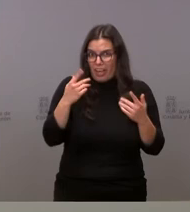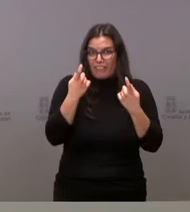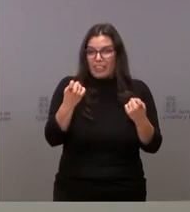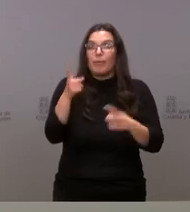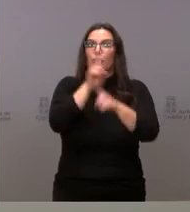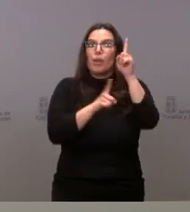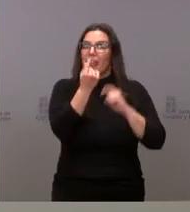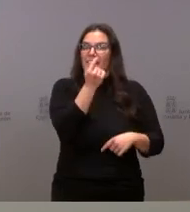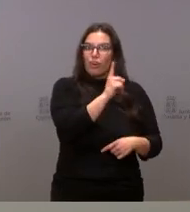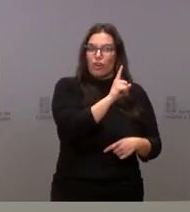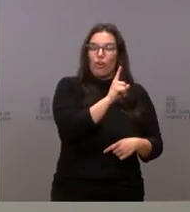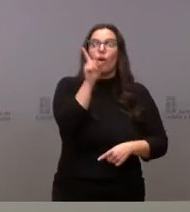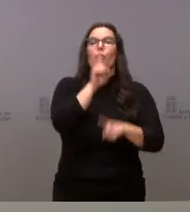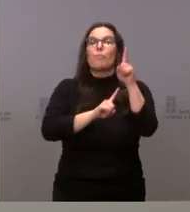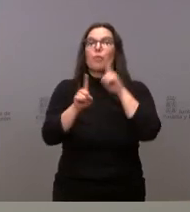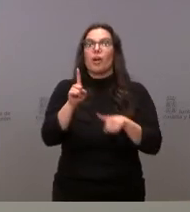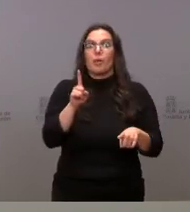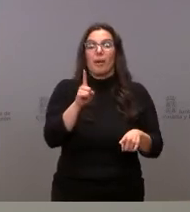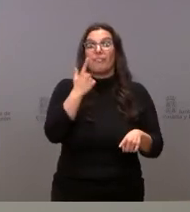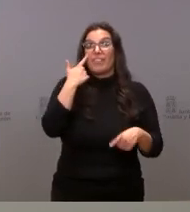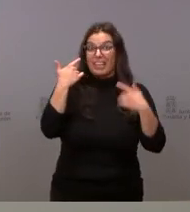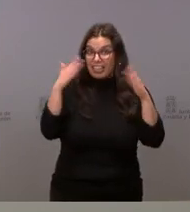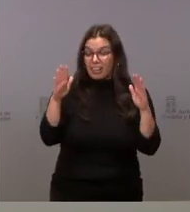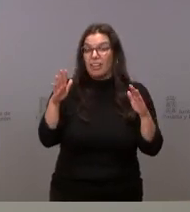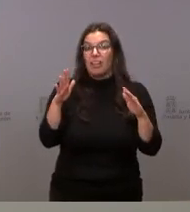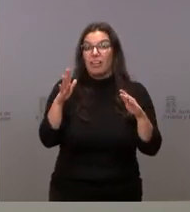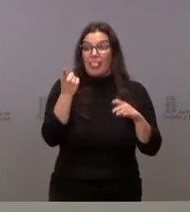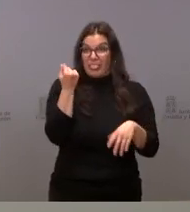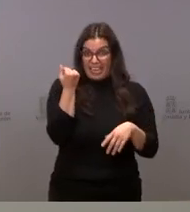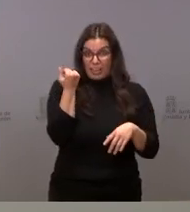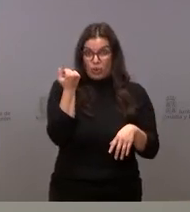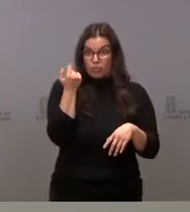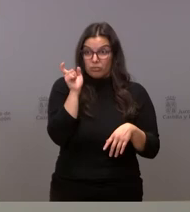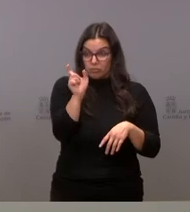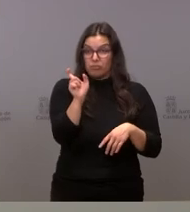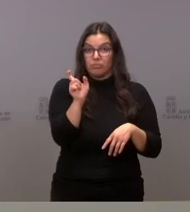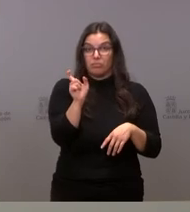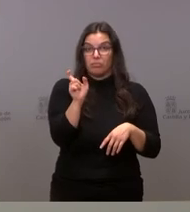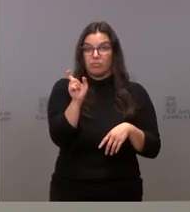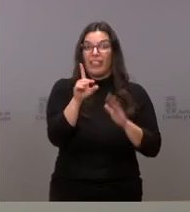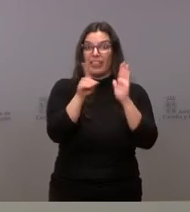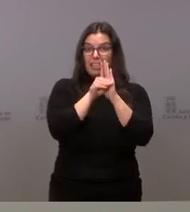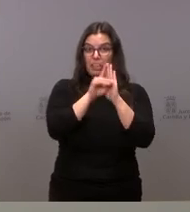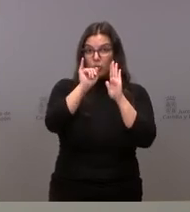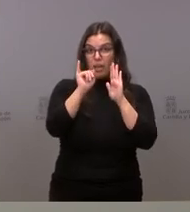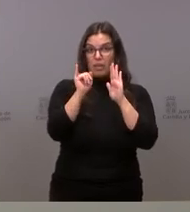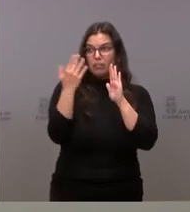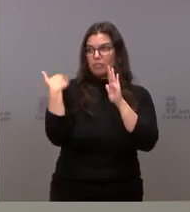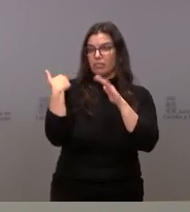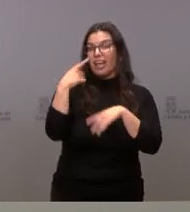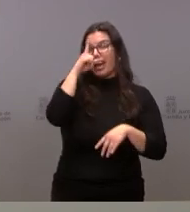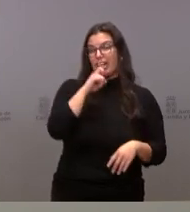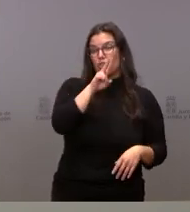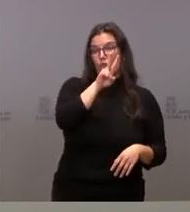dinero es de como vehículos ordinarios fíjese usted sin los problemas del dinero que hay una hay una un decreto que se aprobó en las cortes en el año